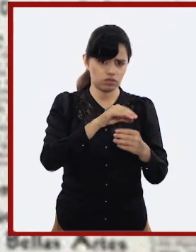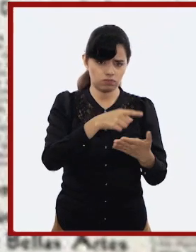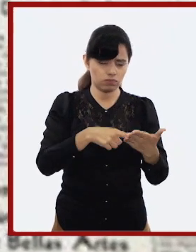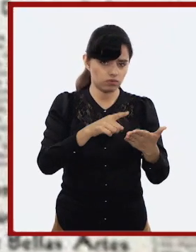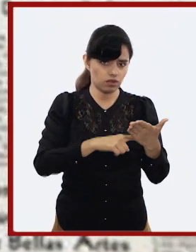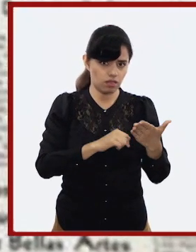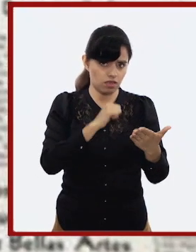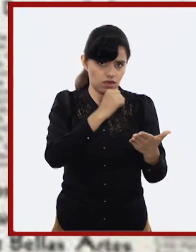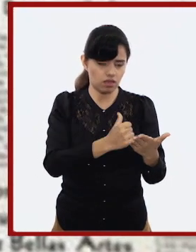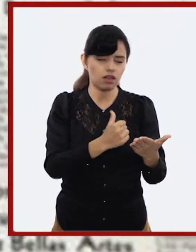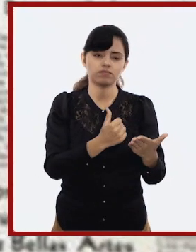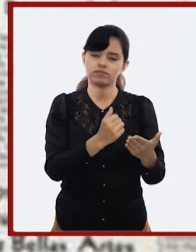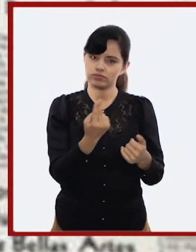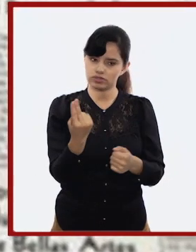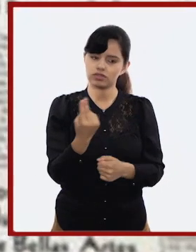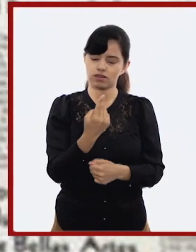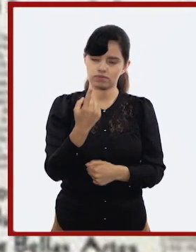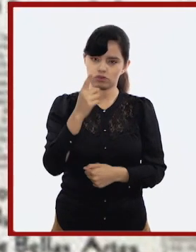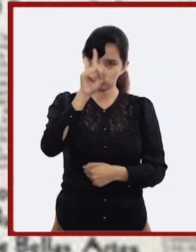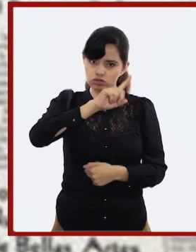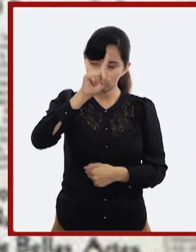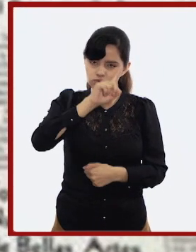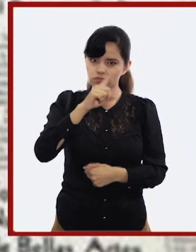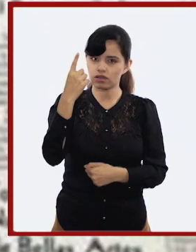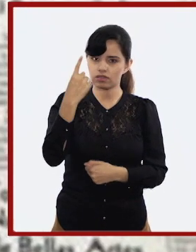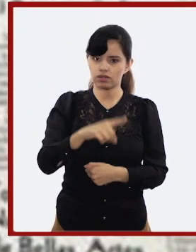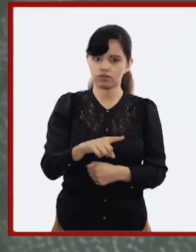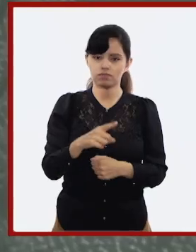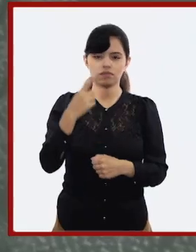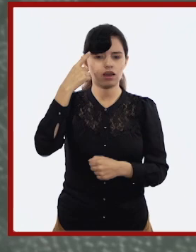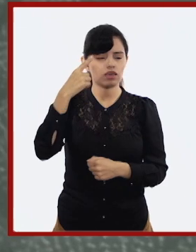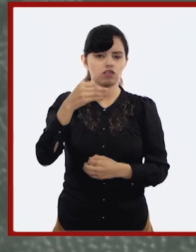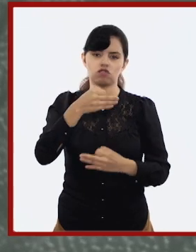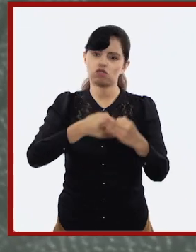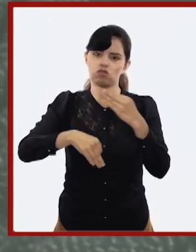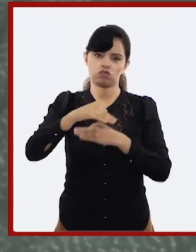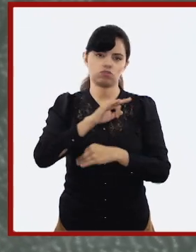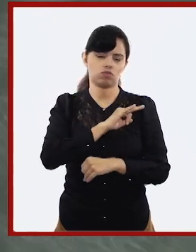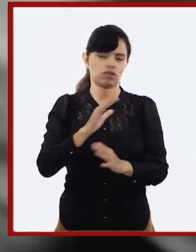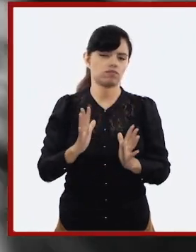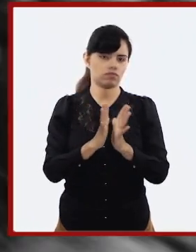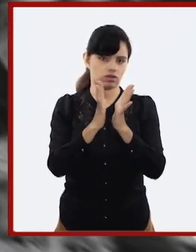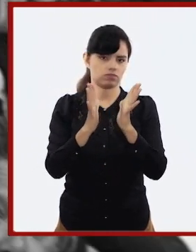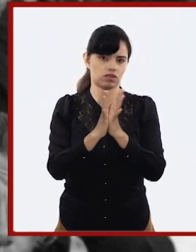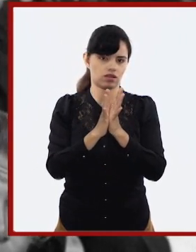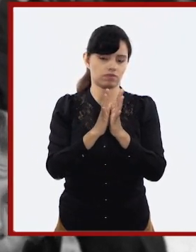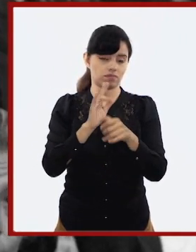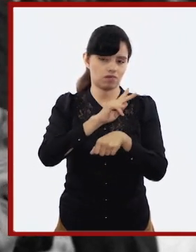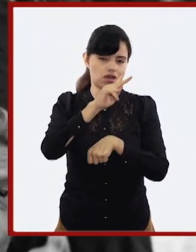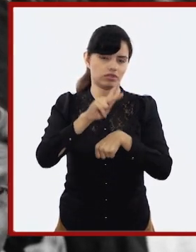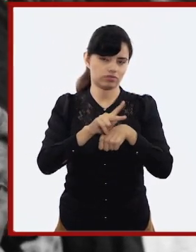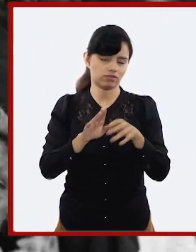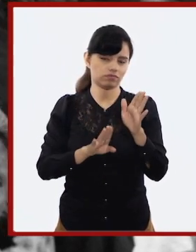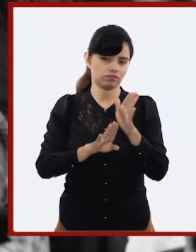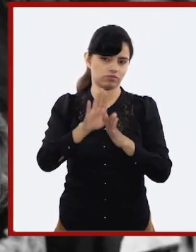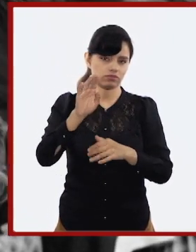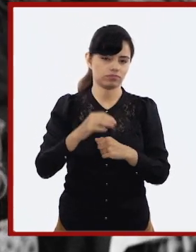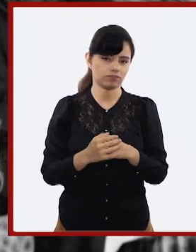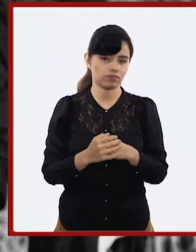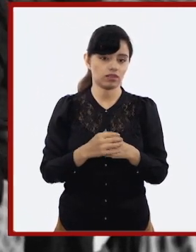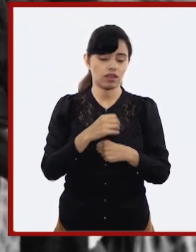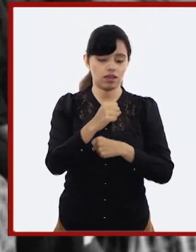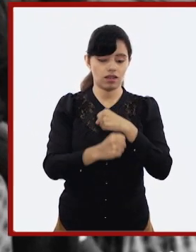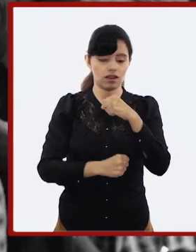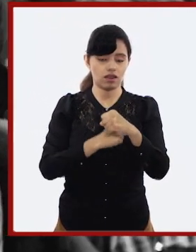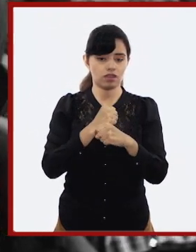como una condición indispensable para la democracia y el desarrollo del país. La mayor revolución del siglo XX